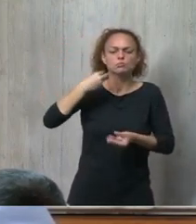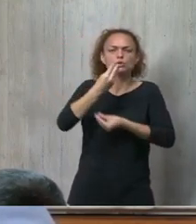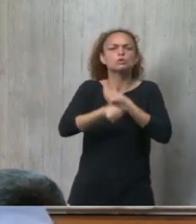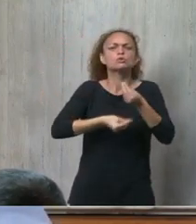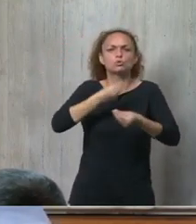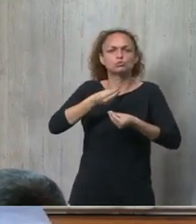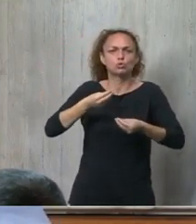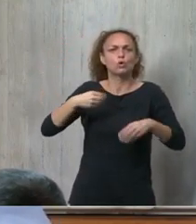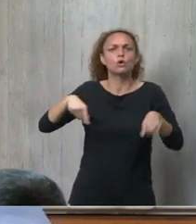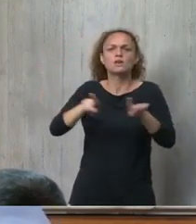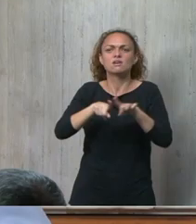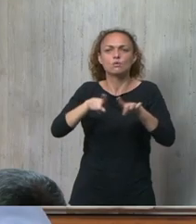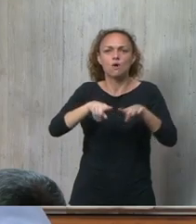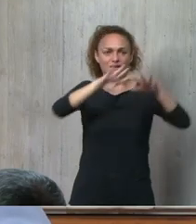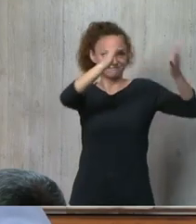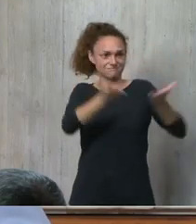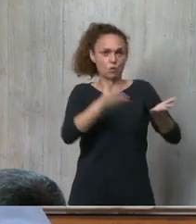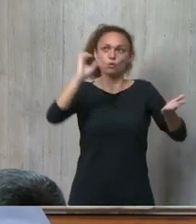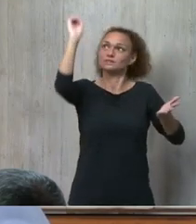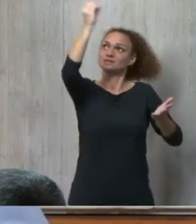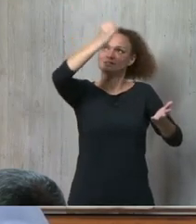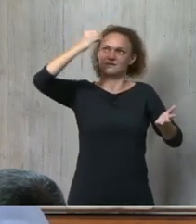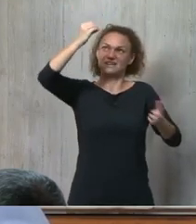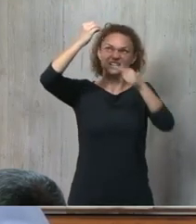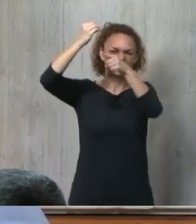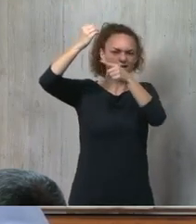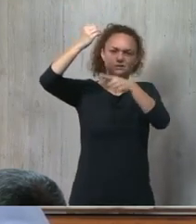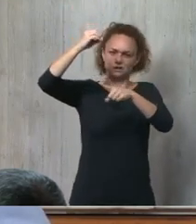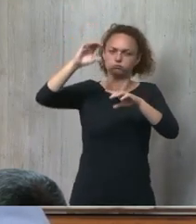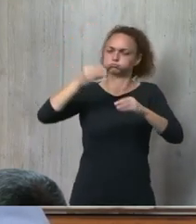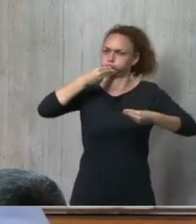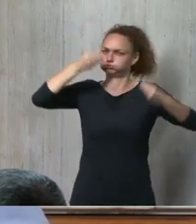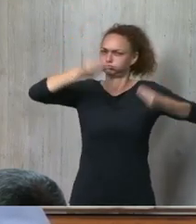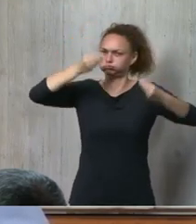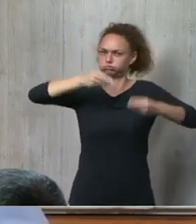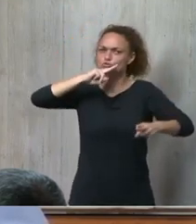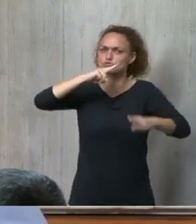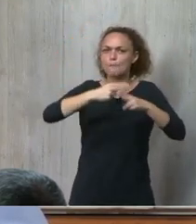especialmente fiable que es el satélite Copernicus. El perímetro,